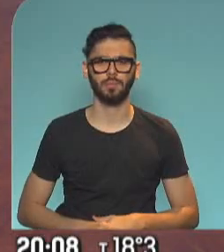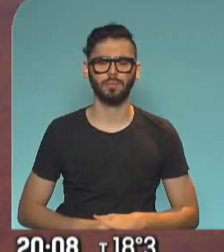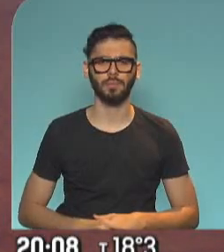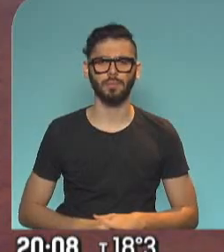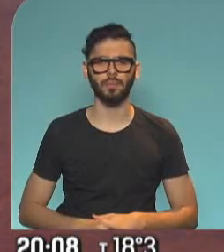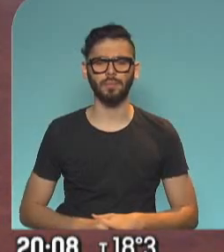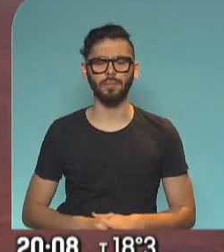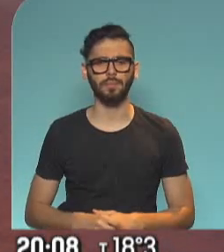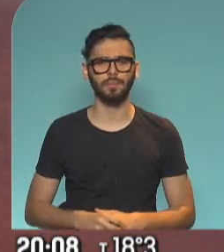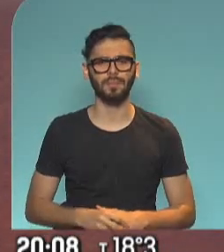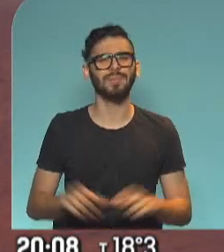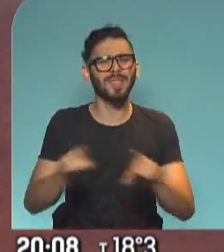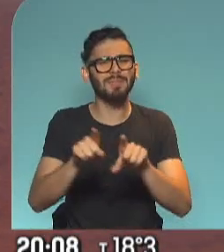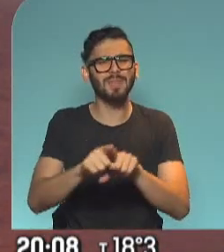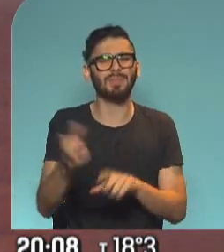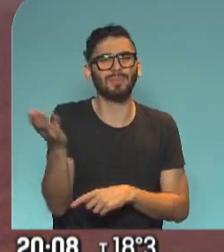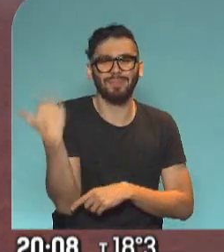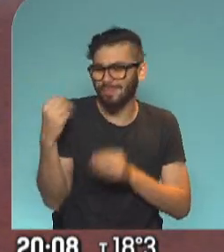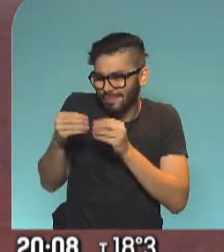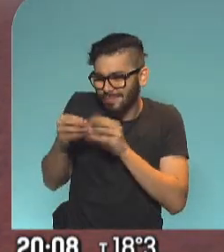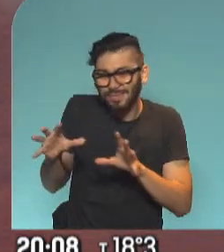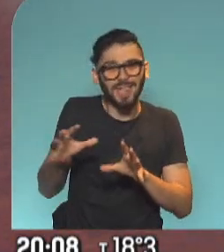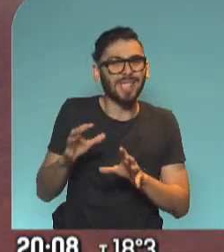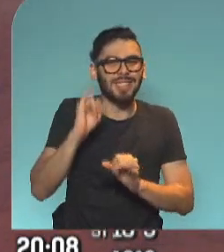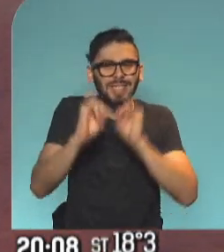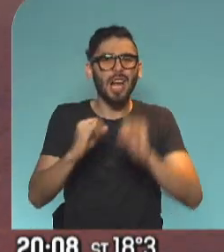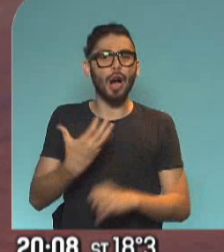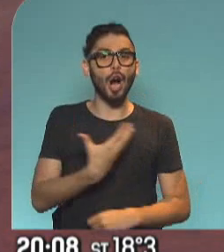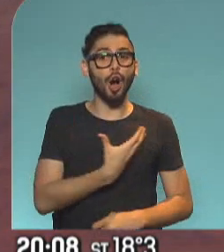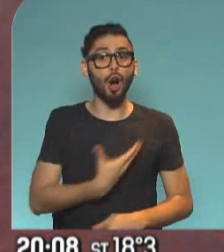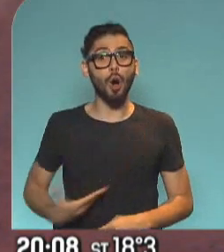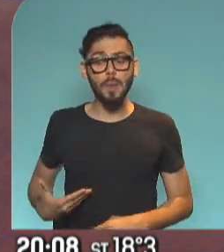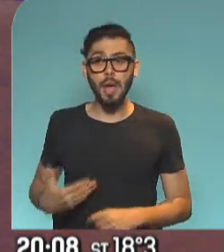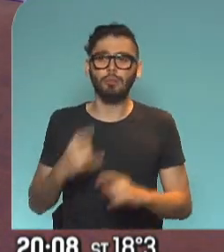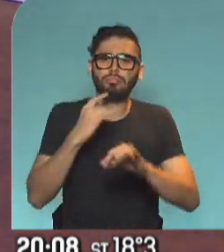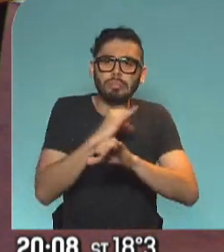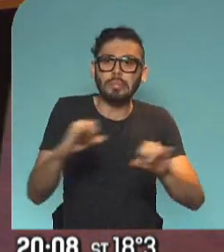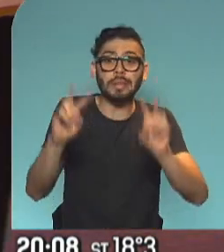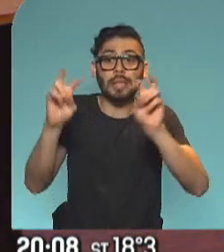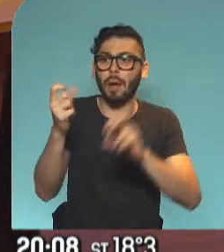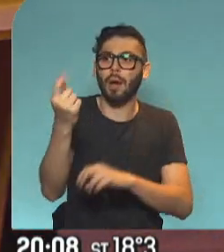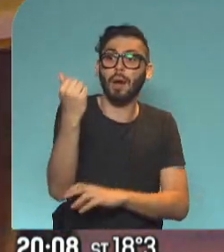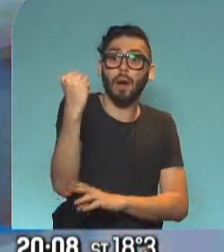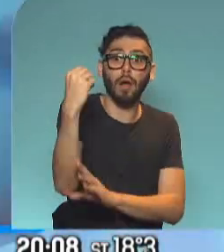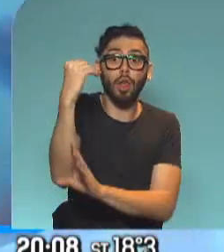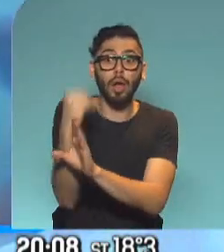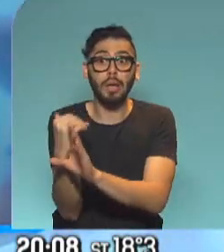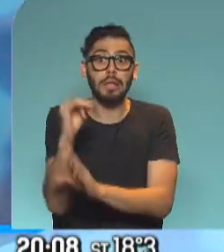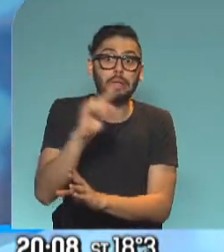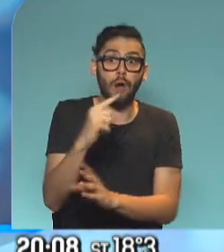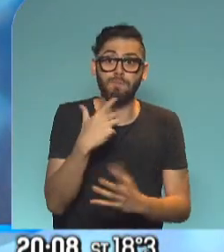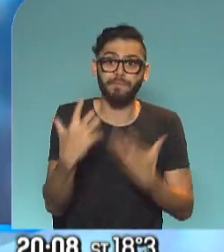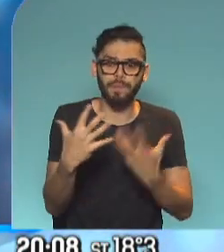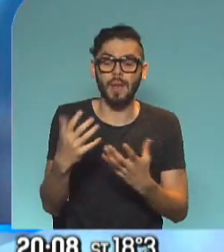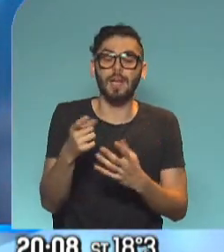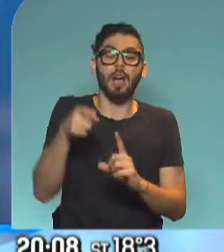Como decíamos en el comienzo de esta edición, el gobierno al cruce de las versiones de una posible evaluación, ya lo había hecho Alberto Fernández, quizás no de la manera tajante que